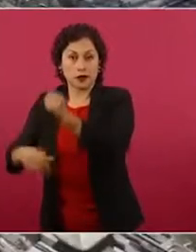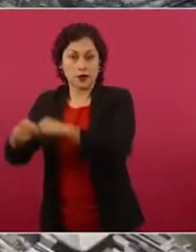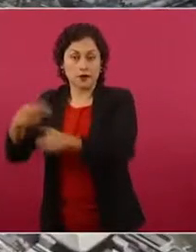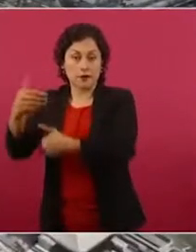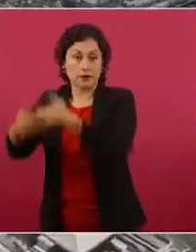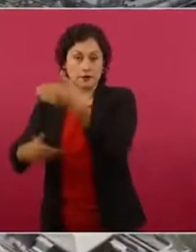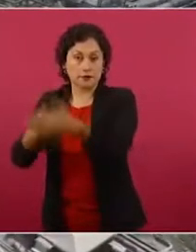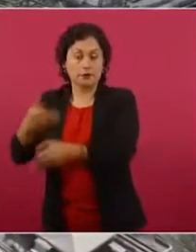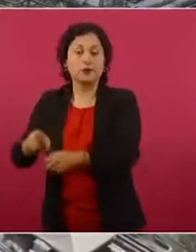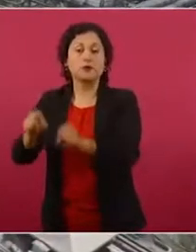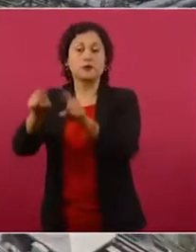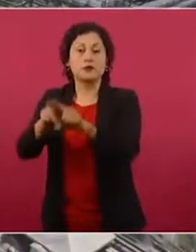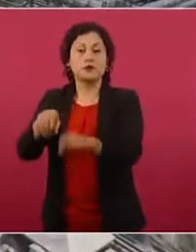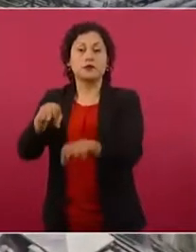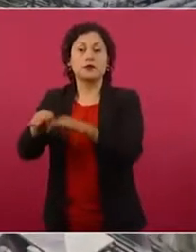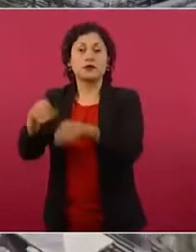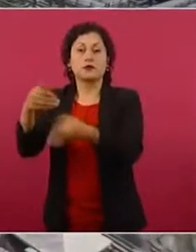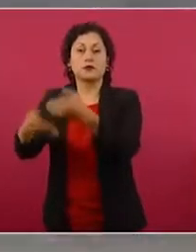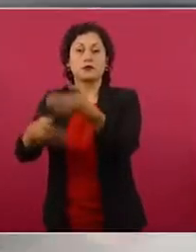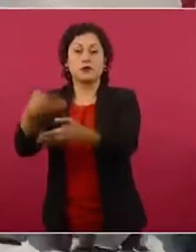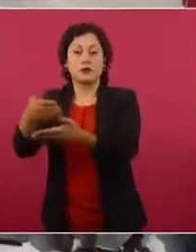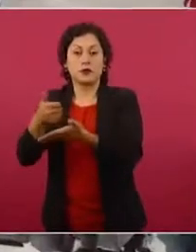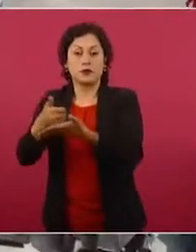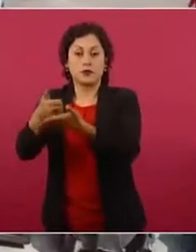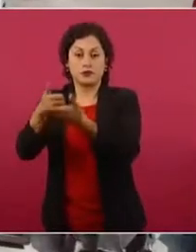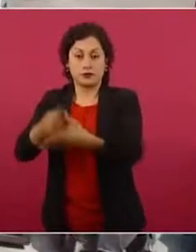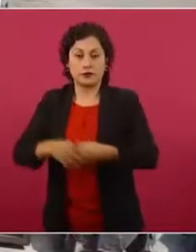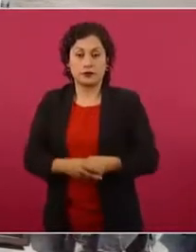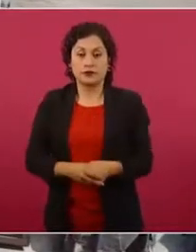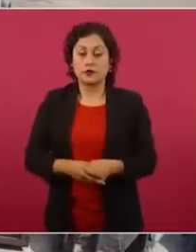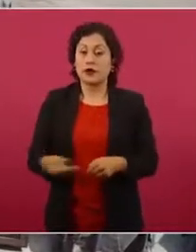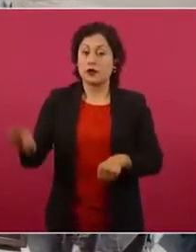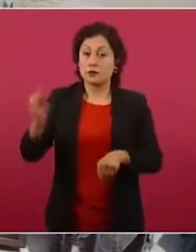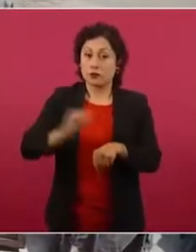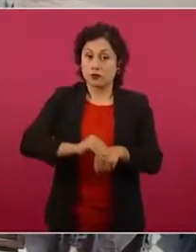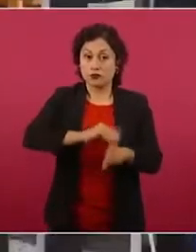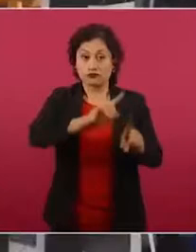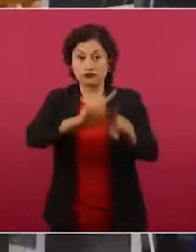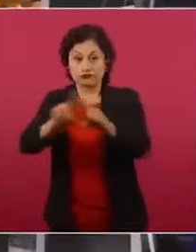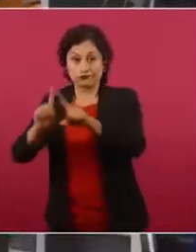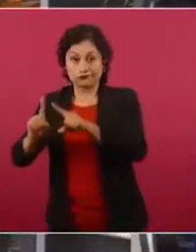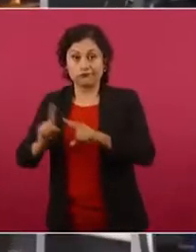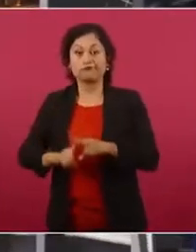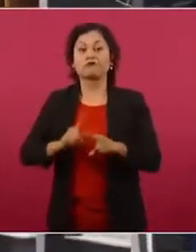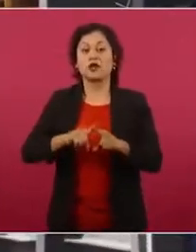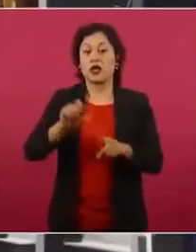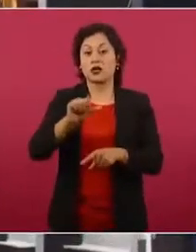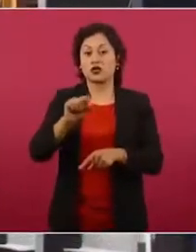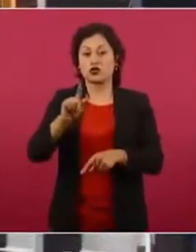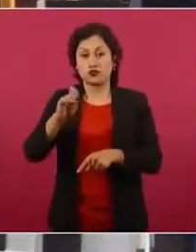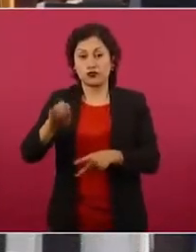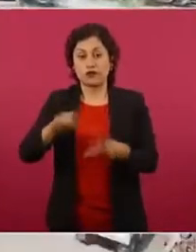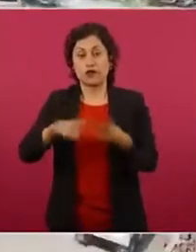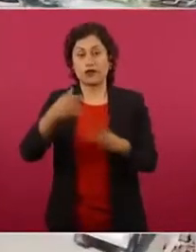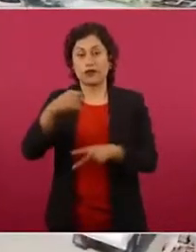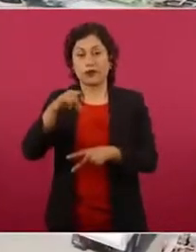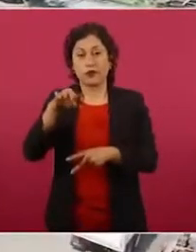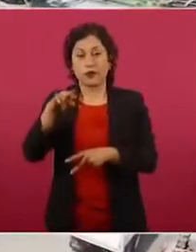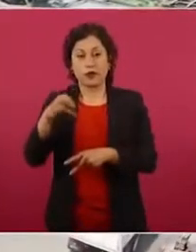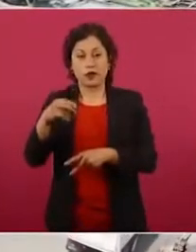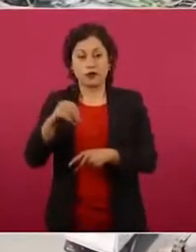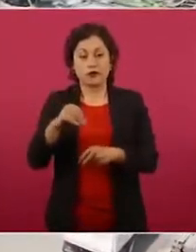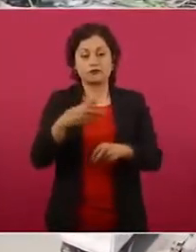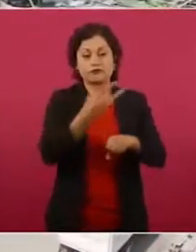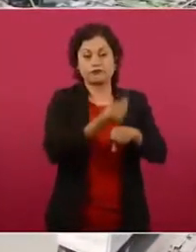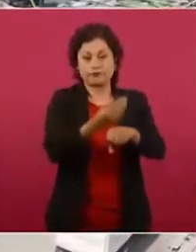continúan los trabajos en el rack de caldera auxiliar. Se colocan equipos en las plantas de azufre e hidrógeno, así como en la planta combinada a cargo